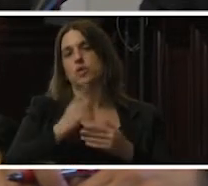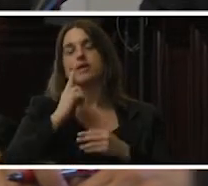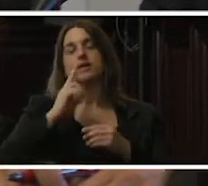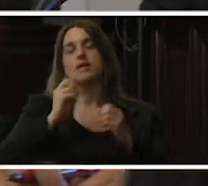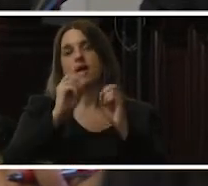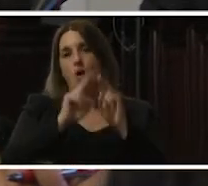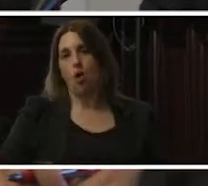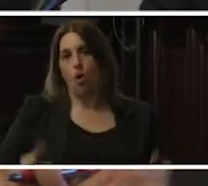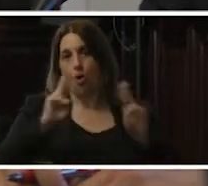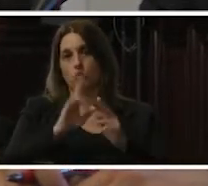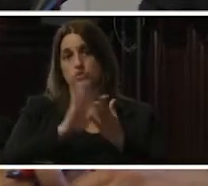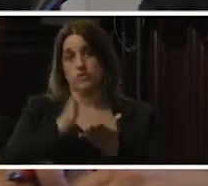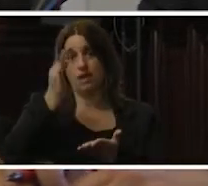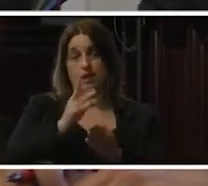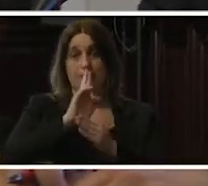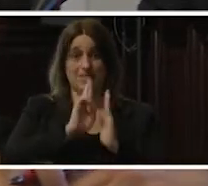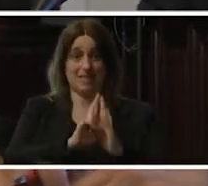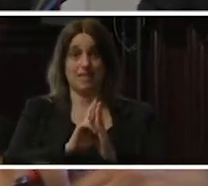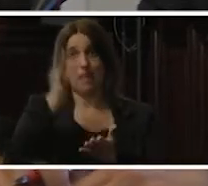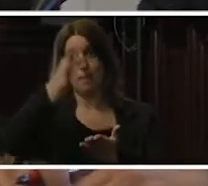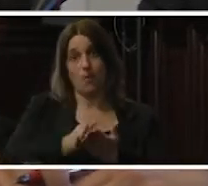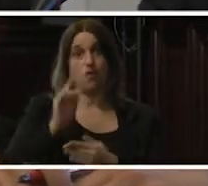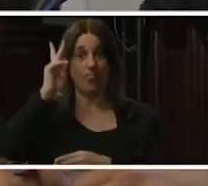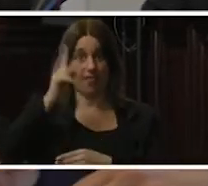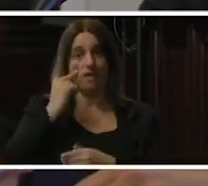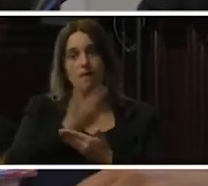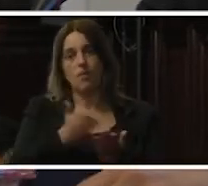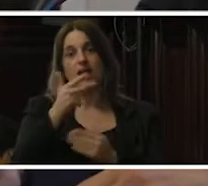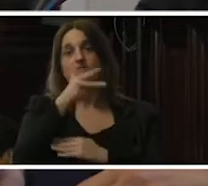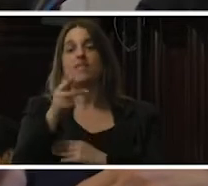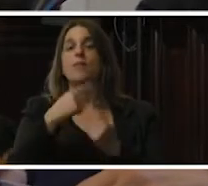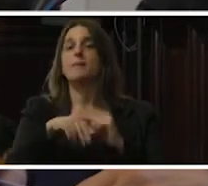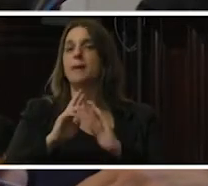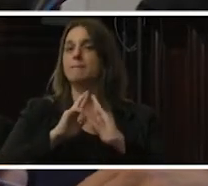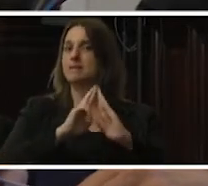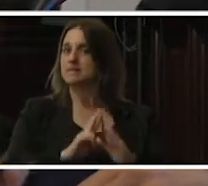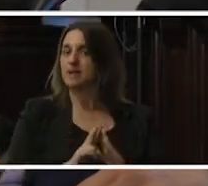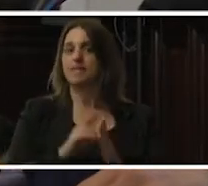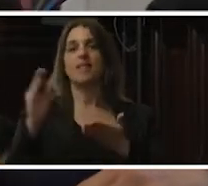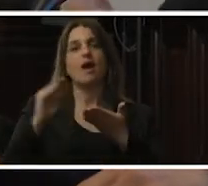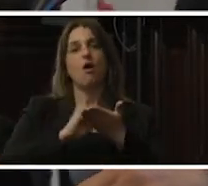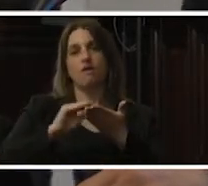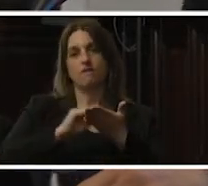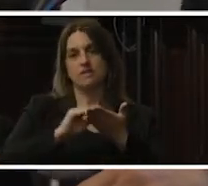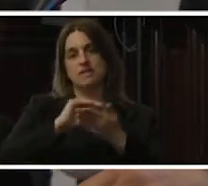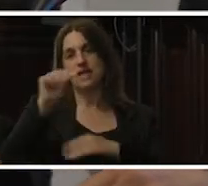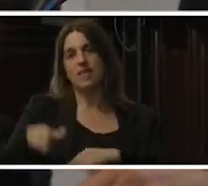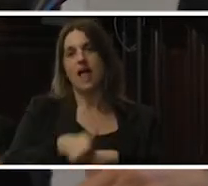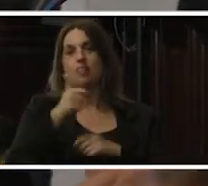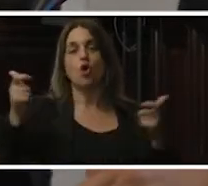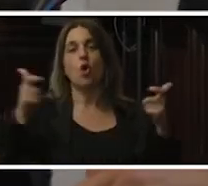los Pueblos Indígenas, a través de un video, y también de la representante de la oficina del Alto